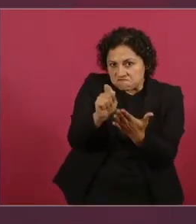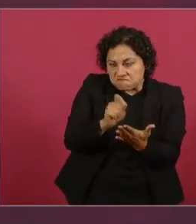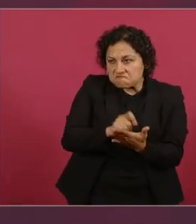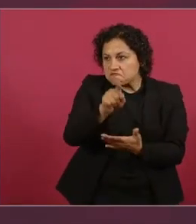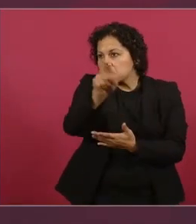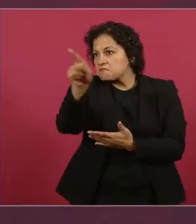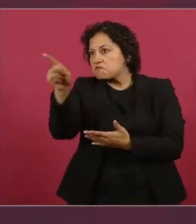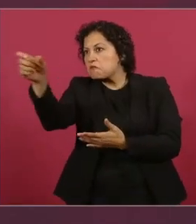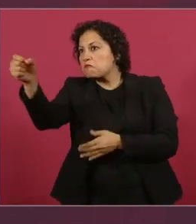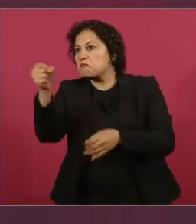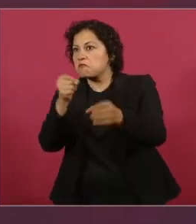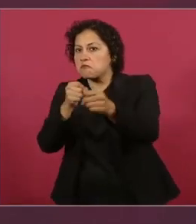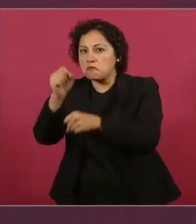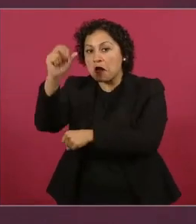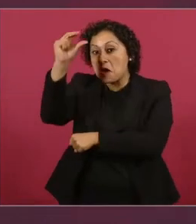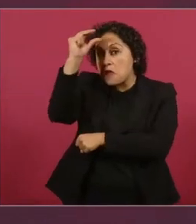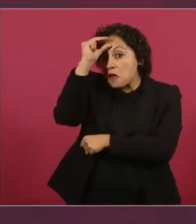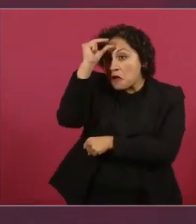pseudoindependientes